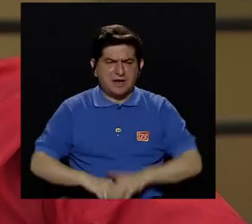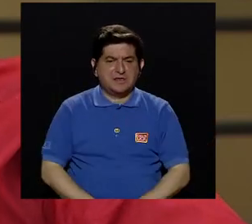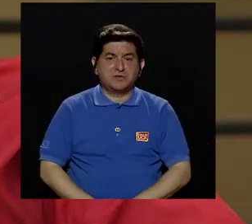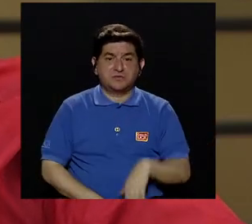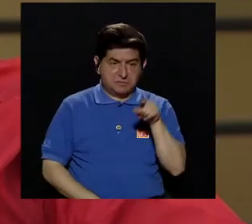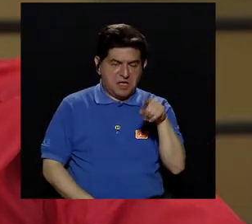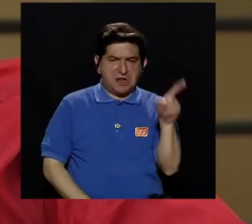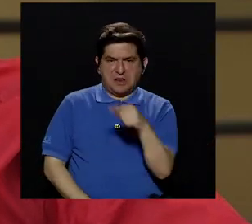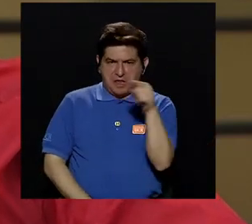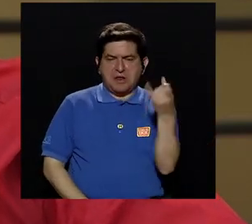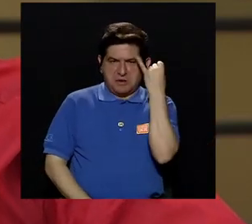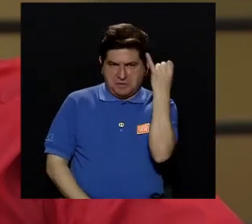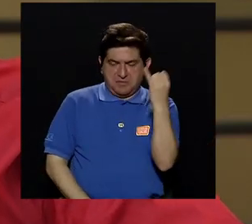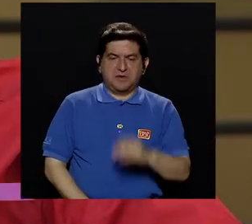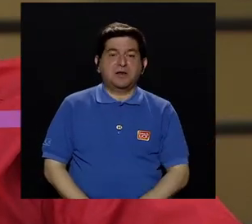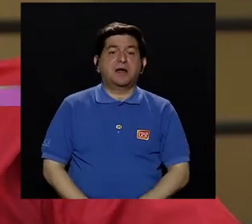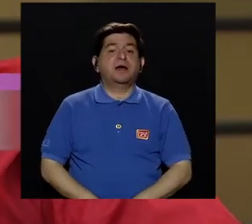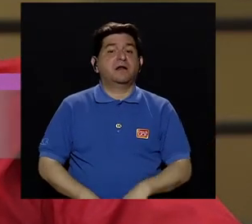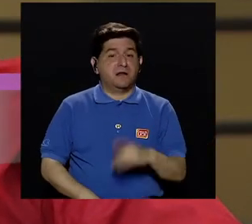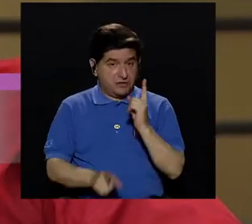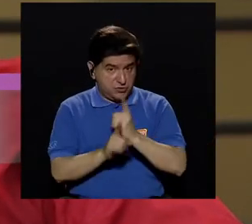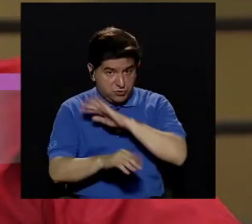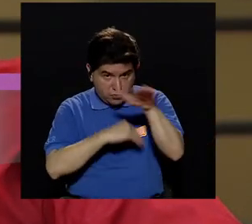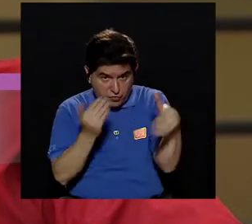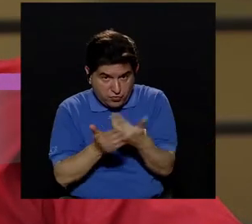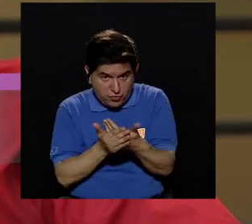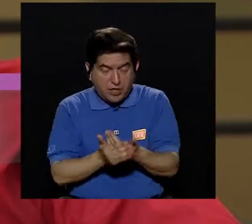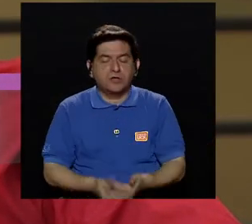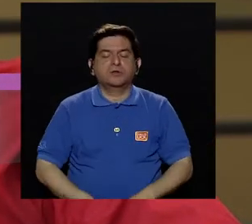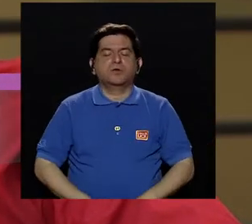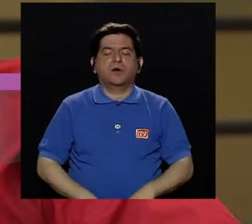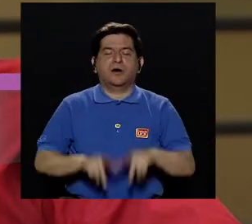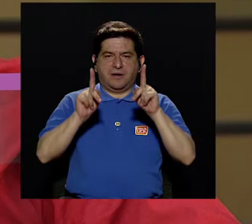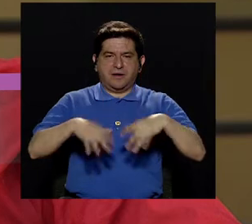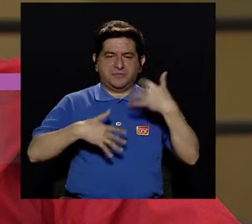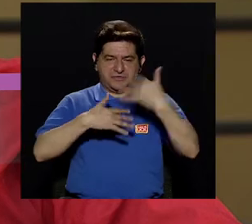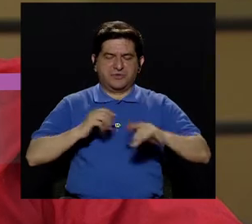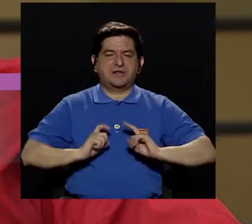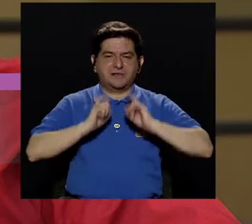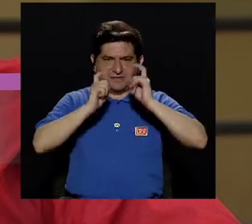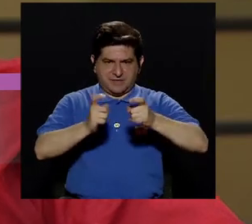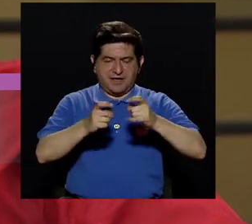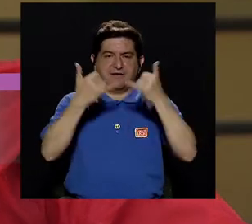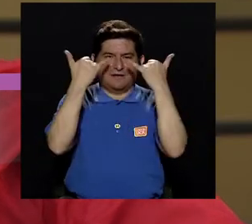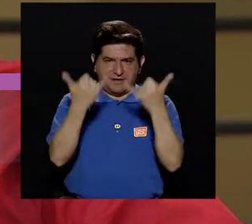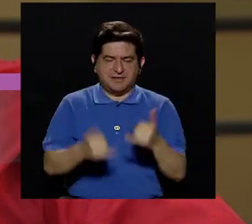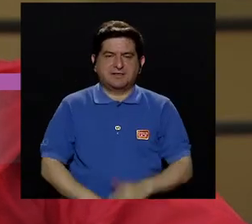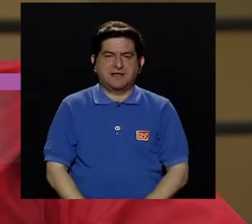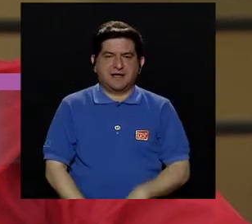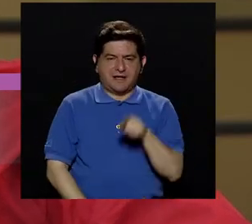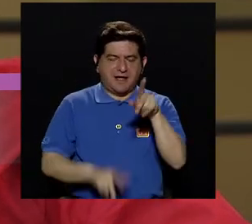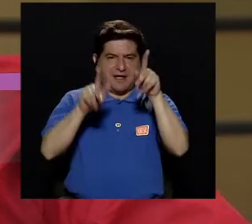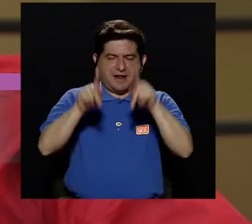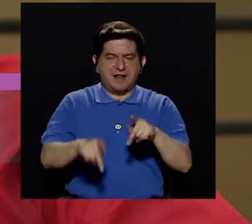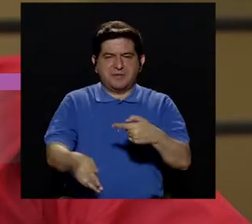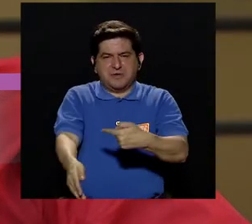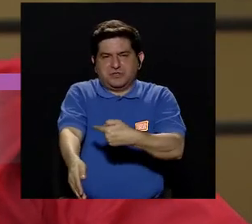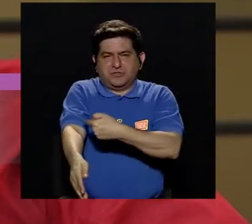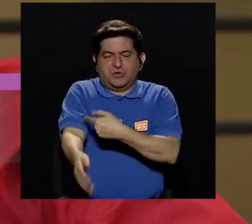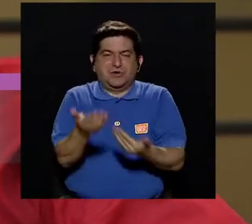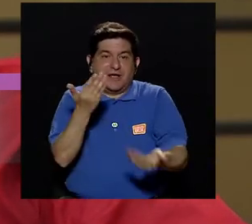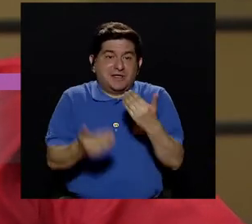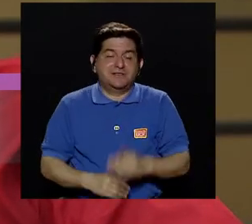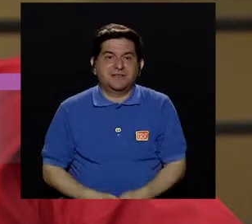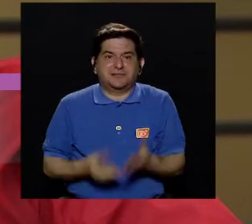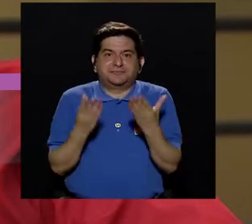si todas esas partes están bien, entonces la persona procede a donar. Ya la donación de sangre como tal, que es ya la punzadita, ¿verdad? Que a veces a la gente le